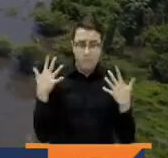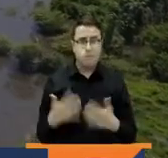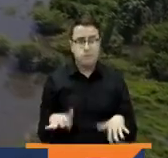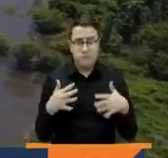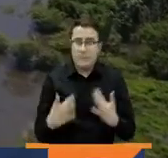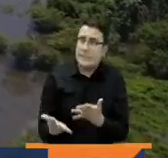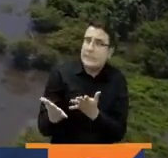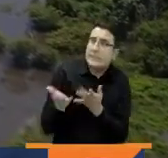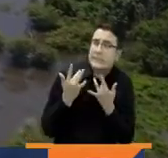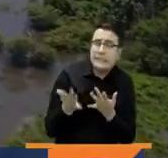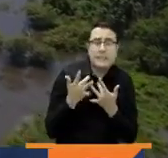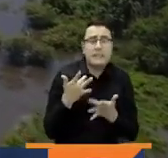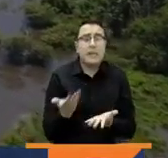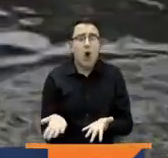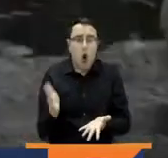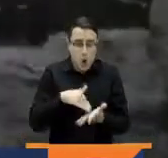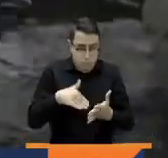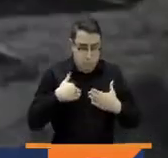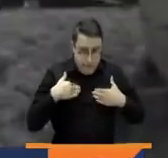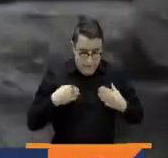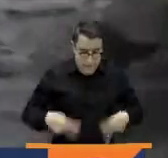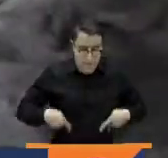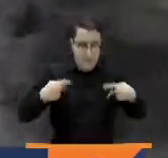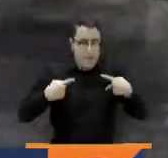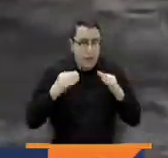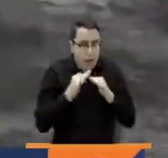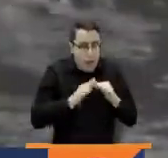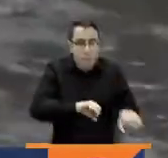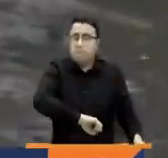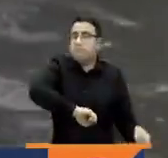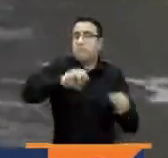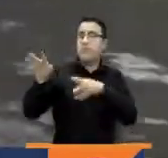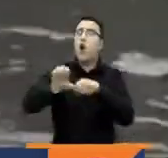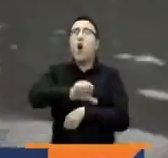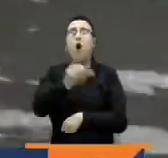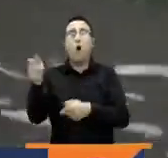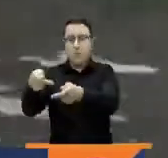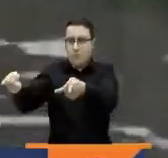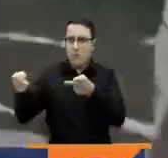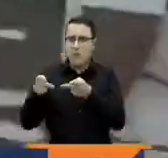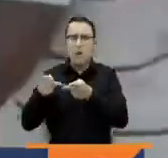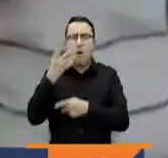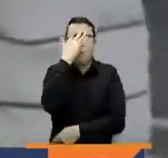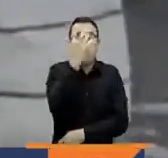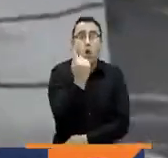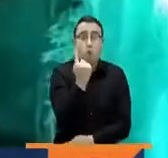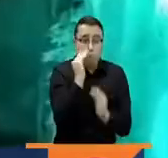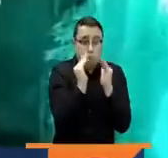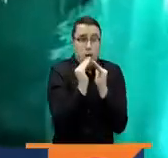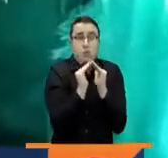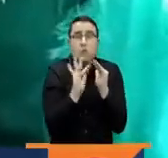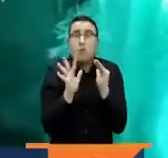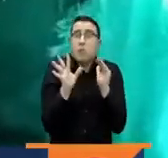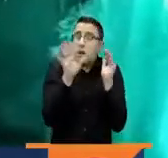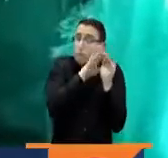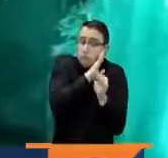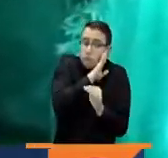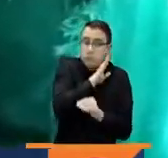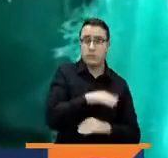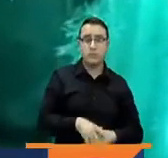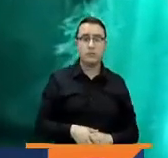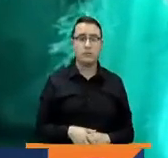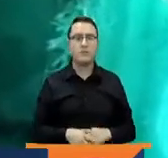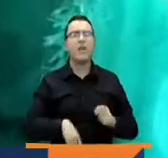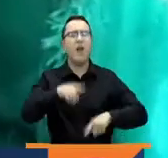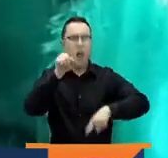la espera de ser reubicados, ya que en la mayoría de los casos es el único techo que tienen para pasar la noche. Muchas personas han salido,